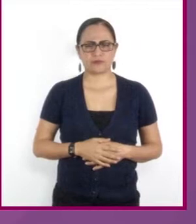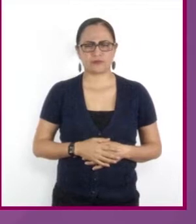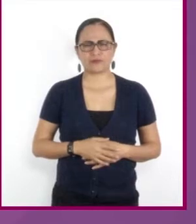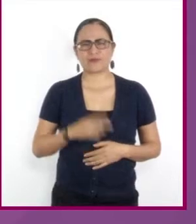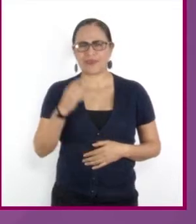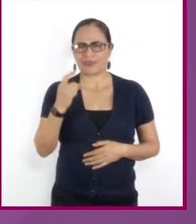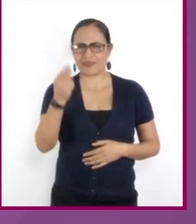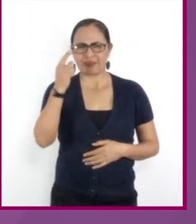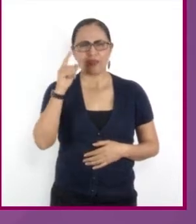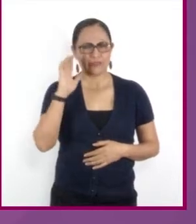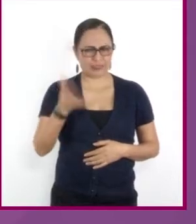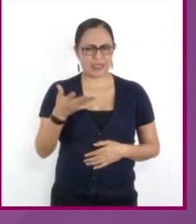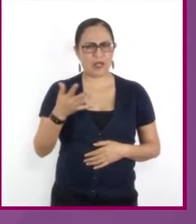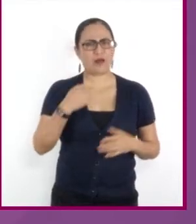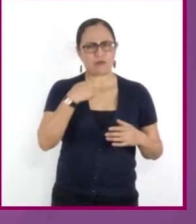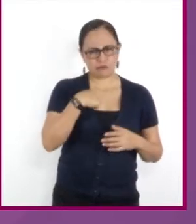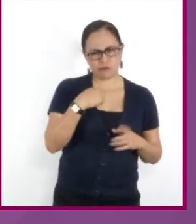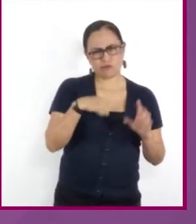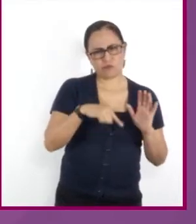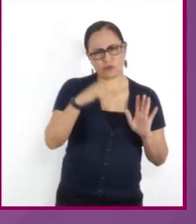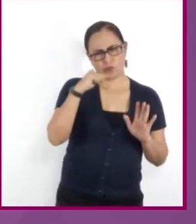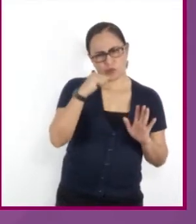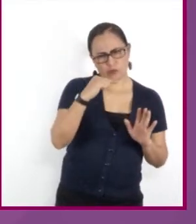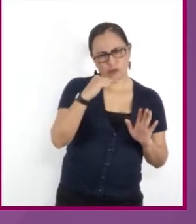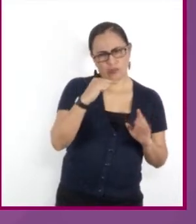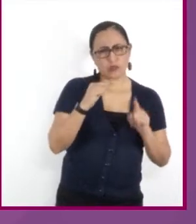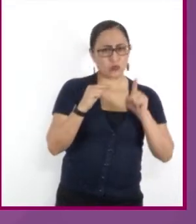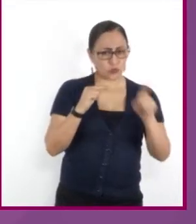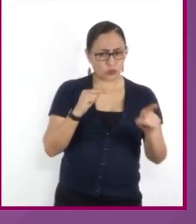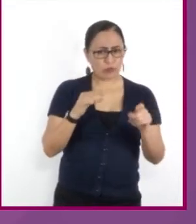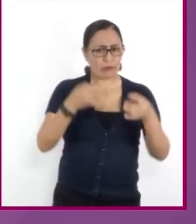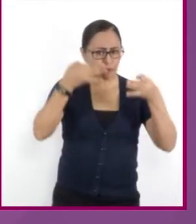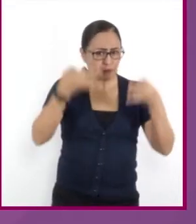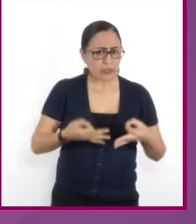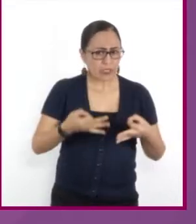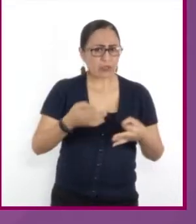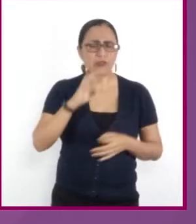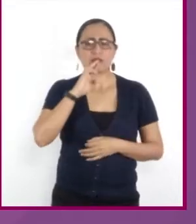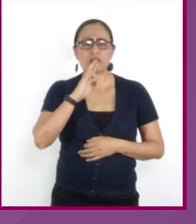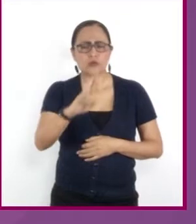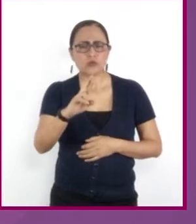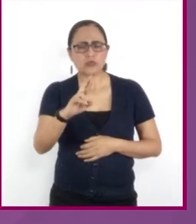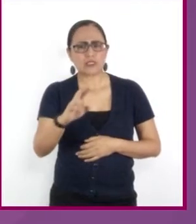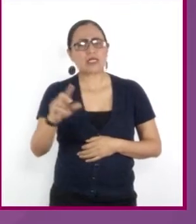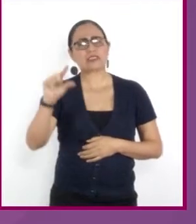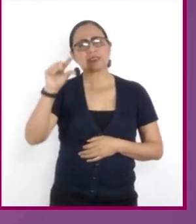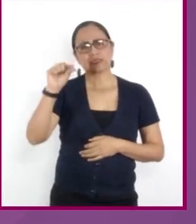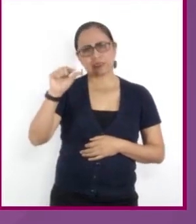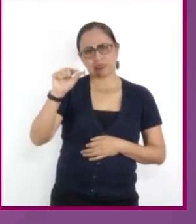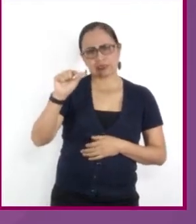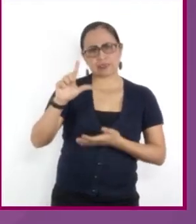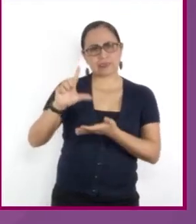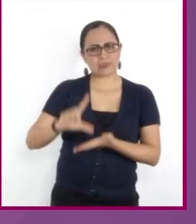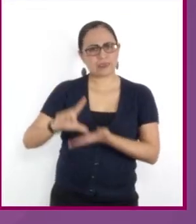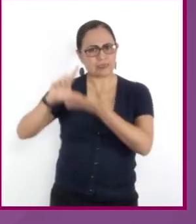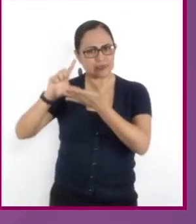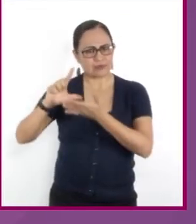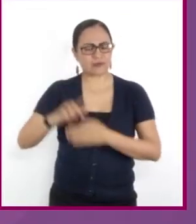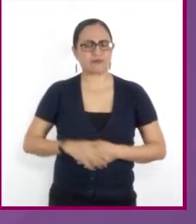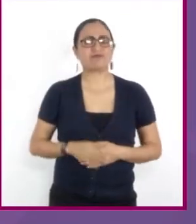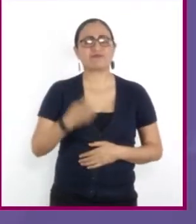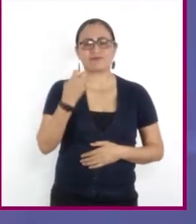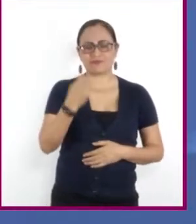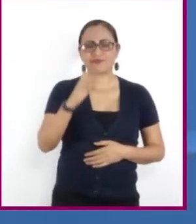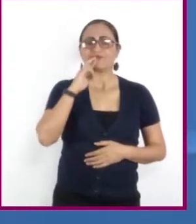Lo tengo. Si hicieron correctamente la resta, la respuesta es de 70 litros. Es correcta